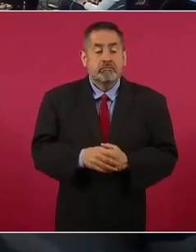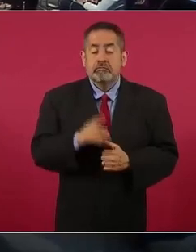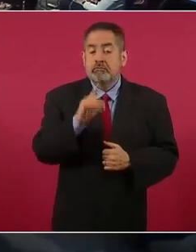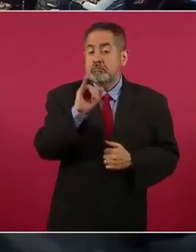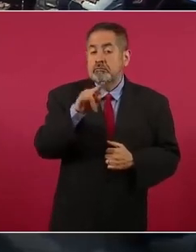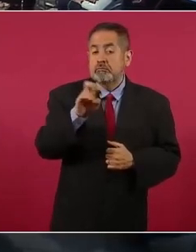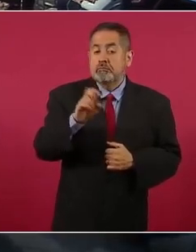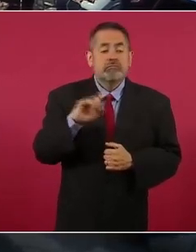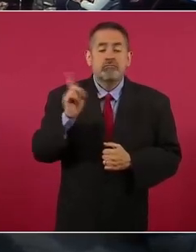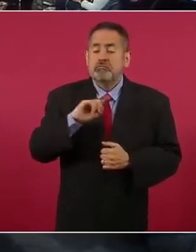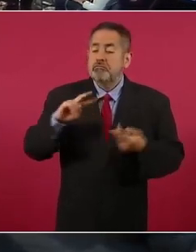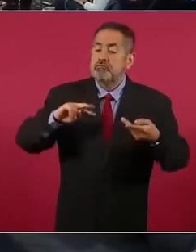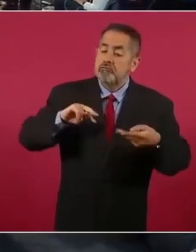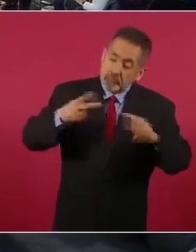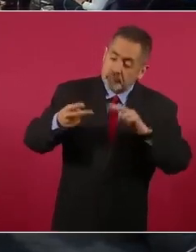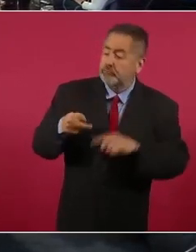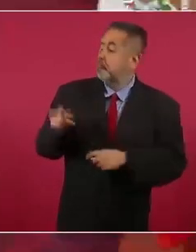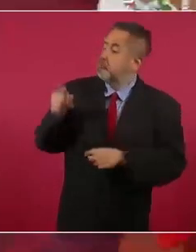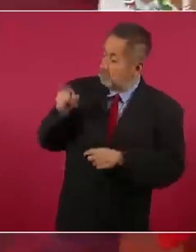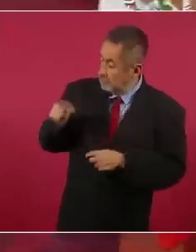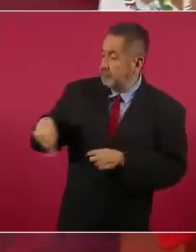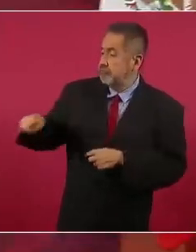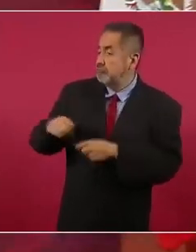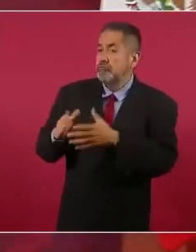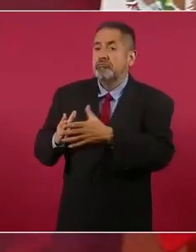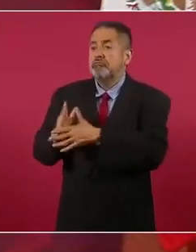de campaña éramos nosotros.